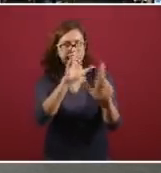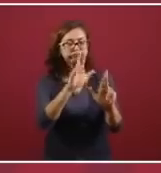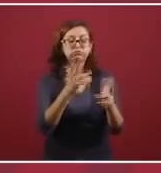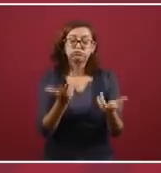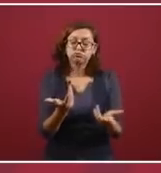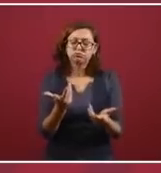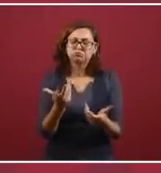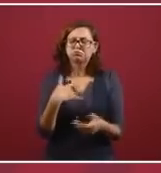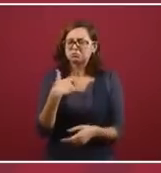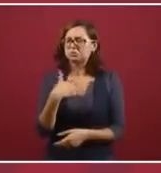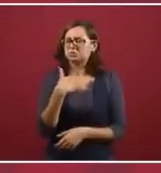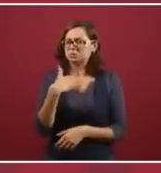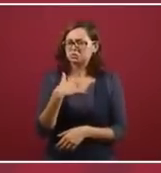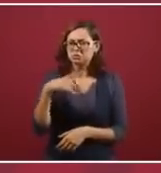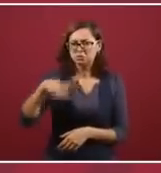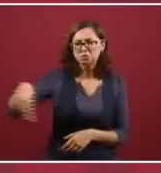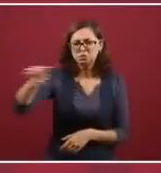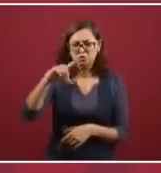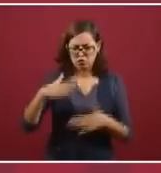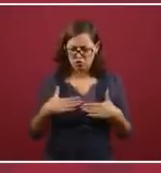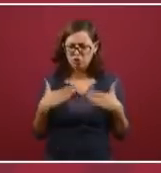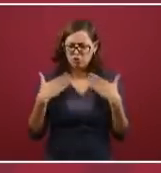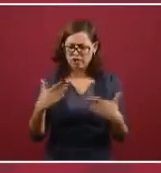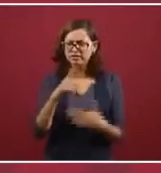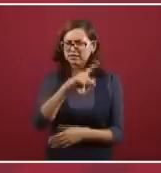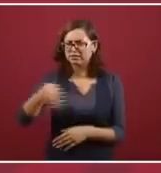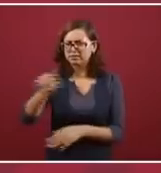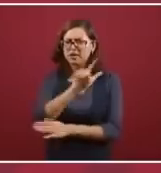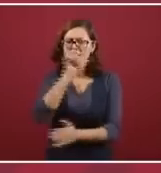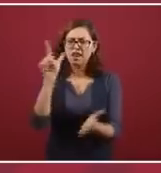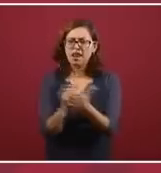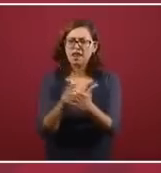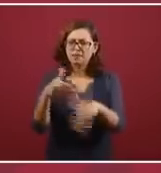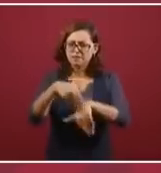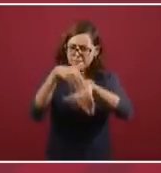se va a aplicar la ley